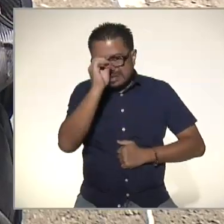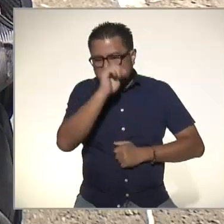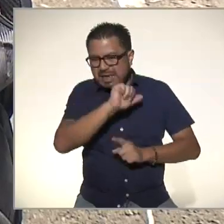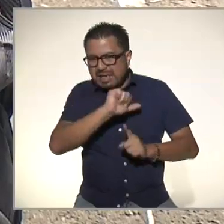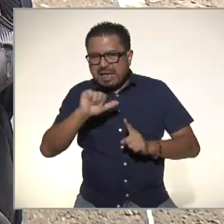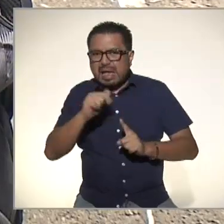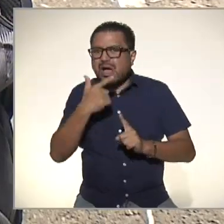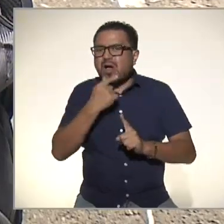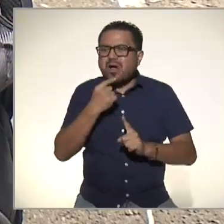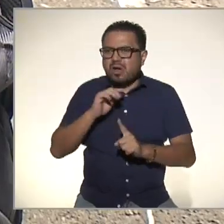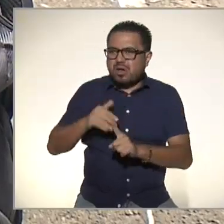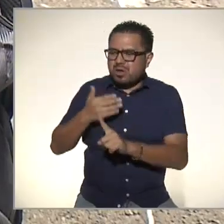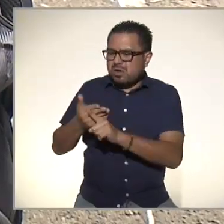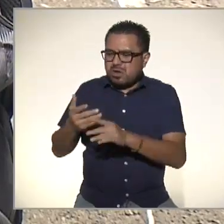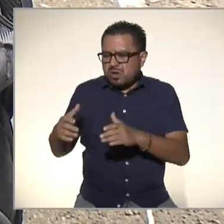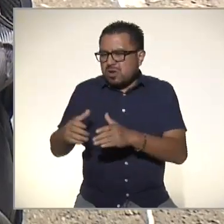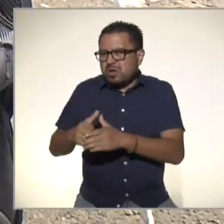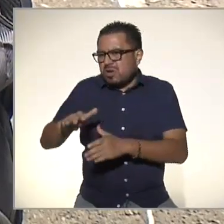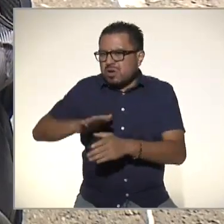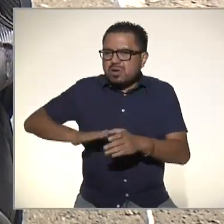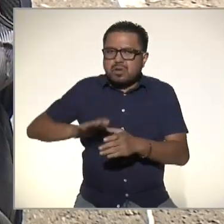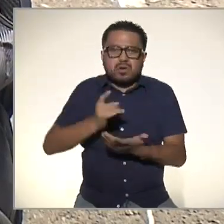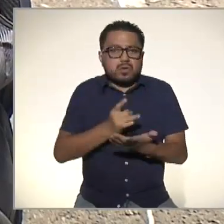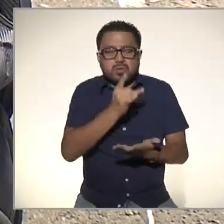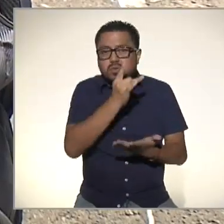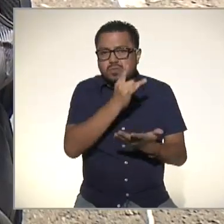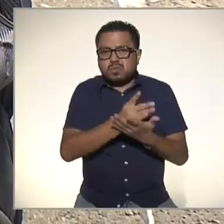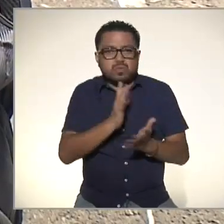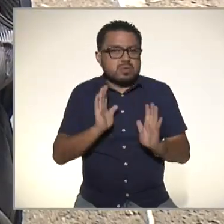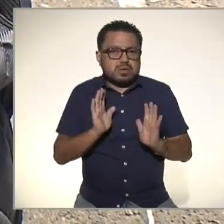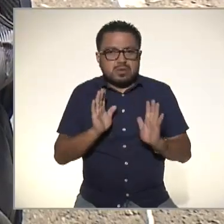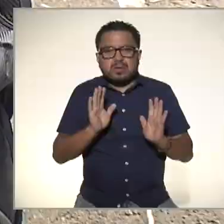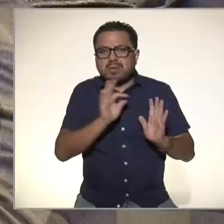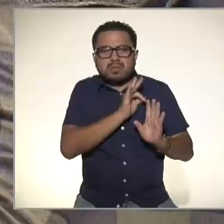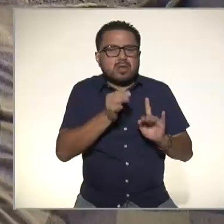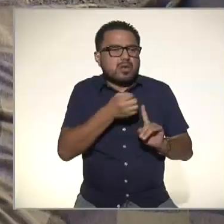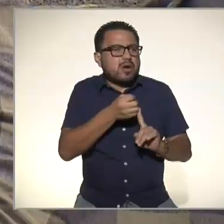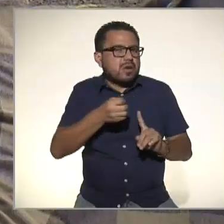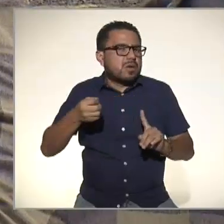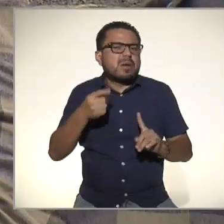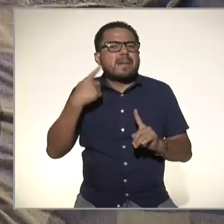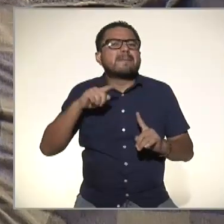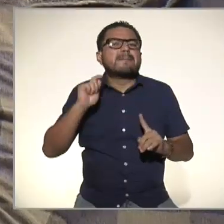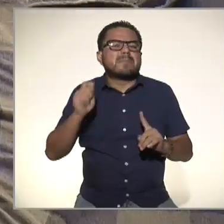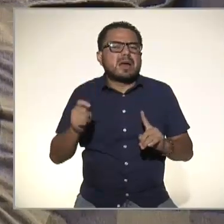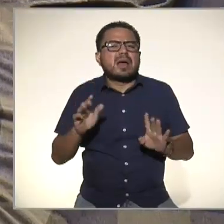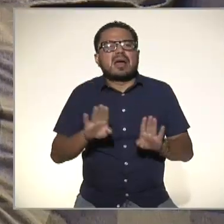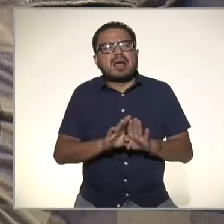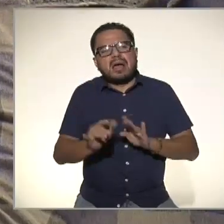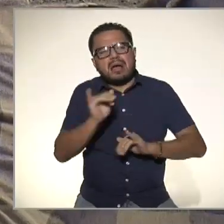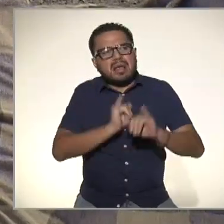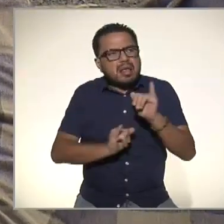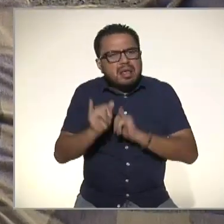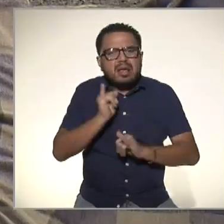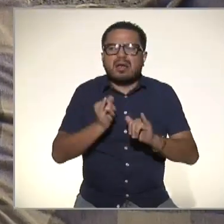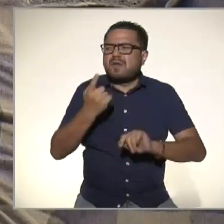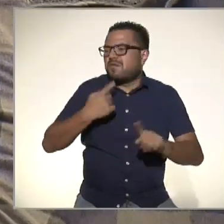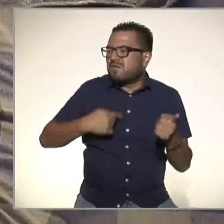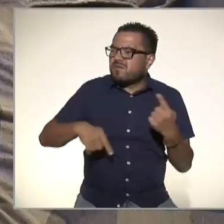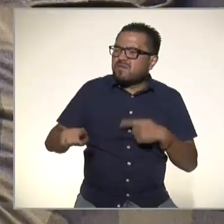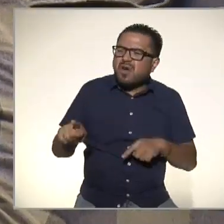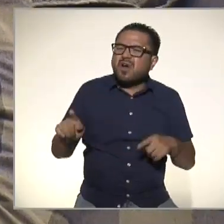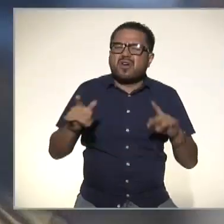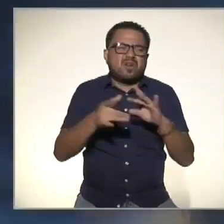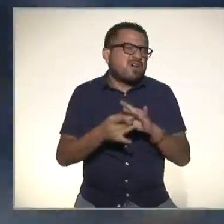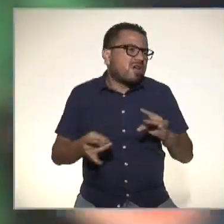los varones de nuestra sociedad, porque los únicos espacios que organizamos son para echar el trago, para hablar de fútbol,